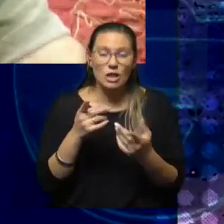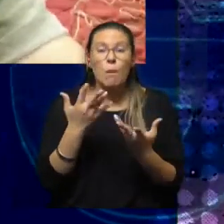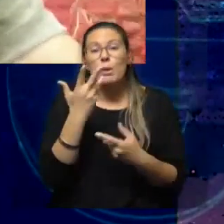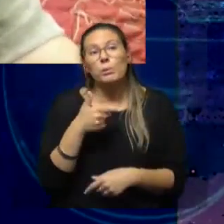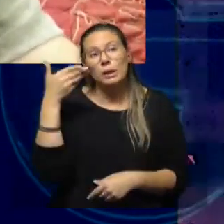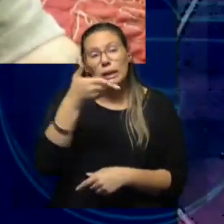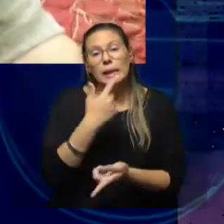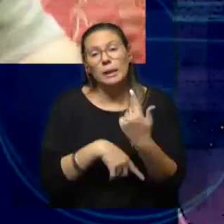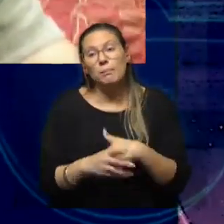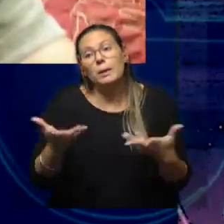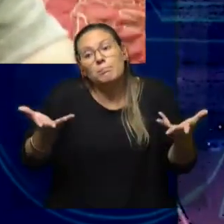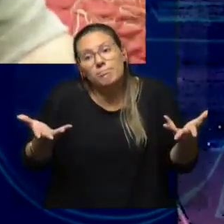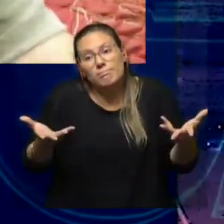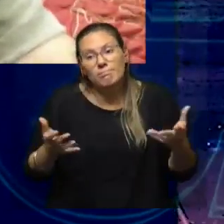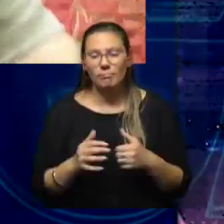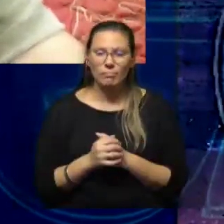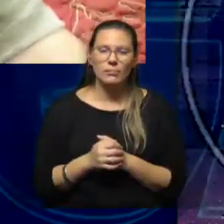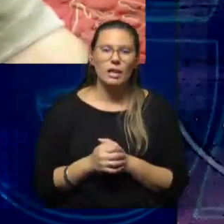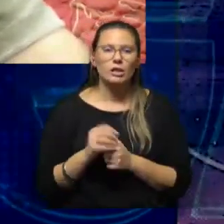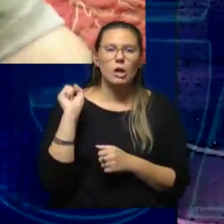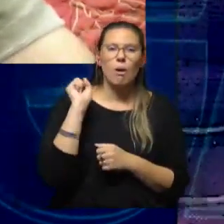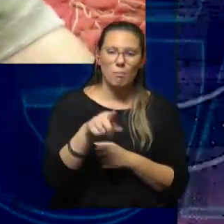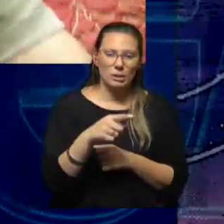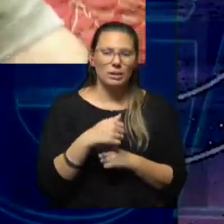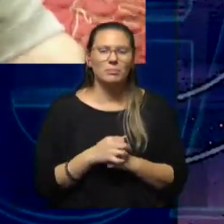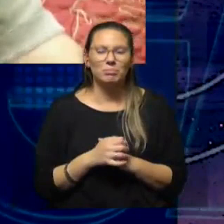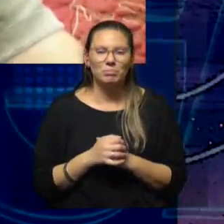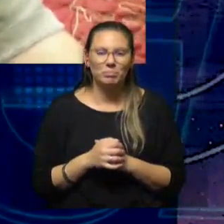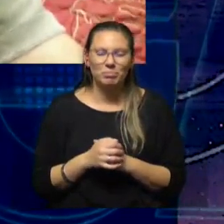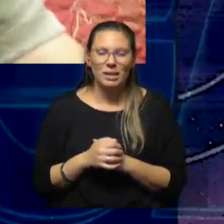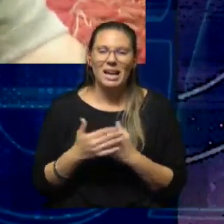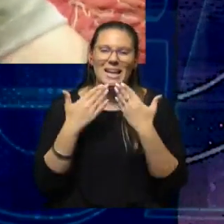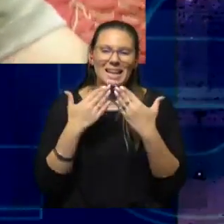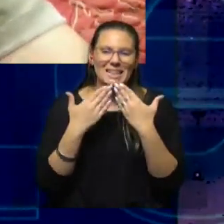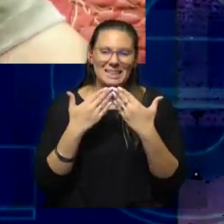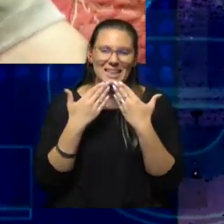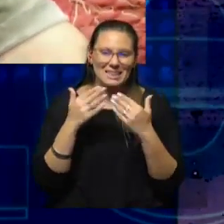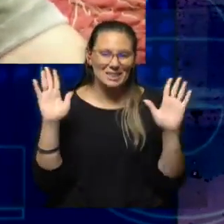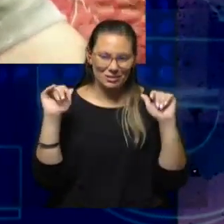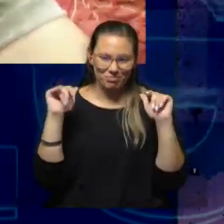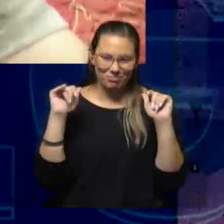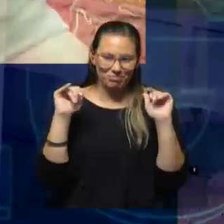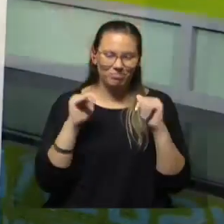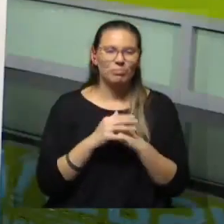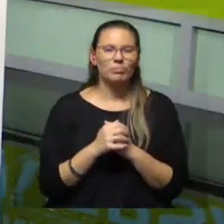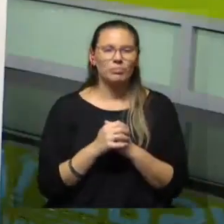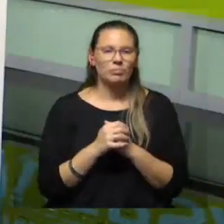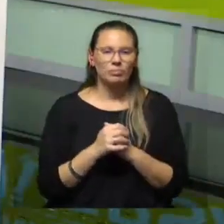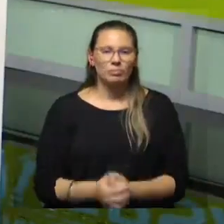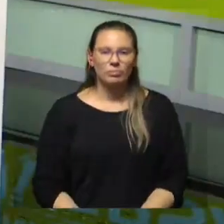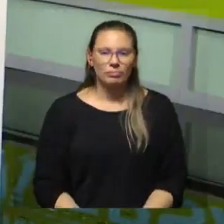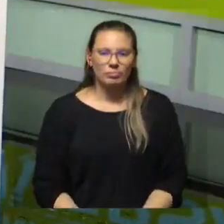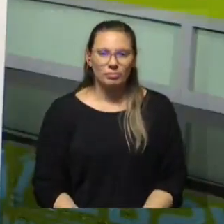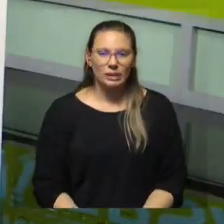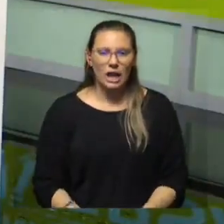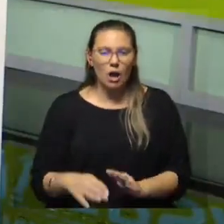pero bueno. Ya estamos, Trevor. Te lo vamos a mandar. Vamos arriba. Gracias. Adiós. Chao. Ay, me